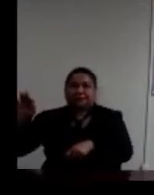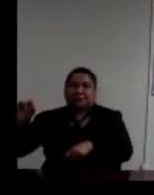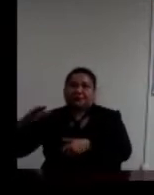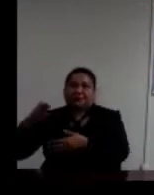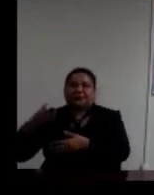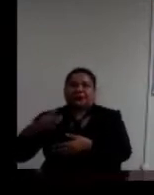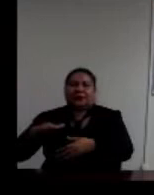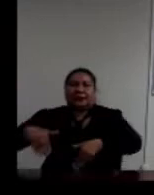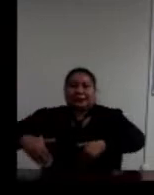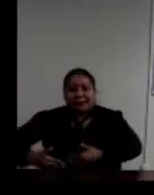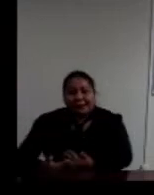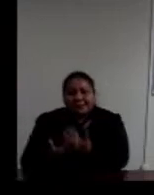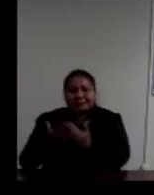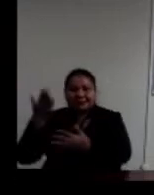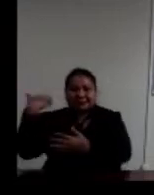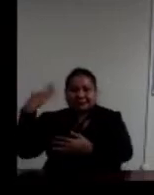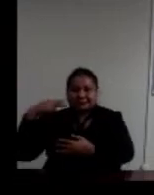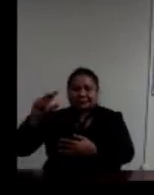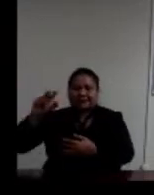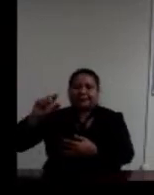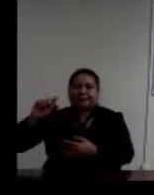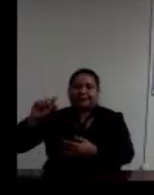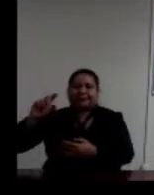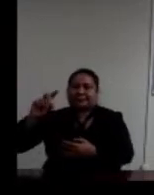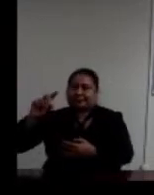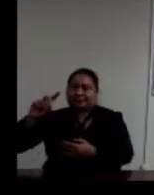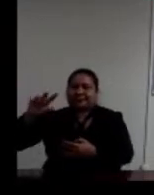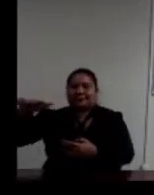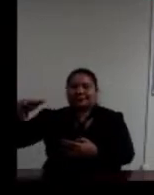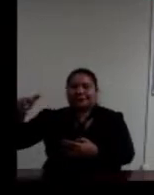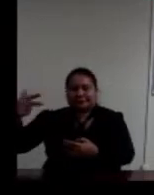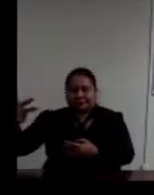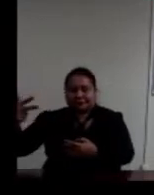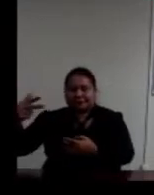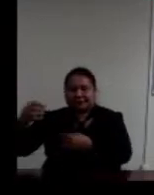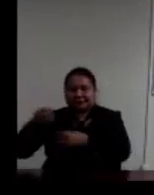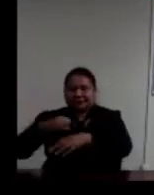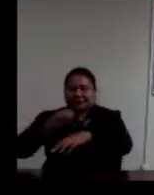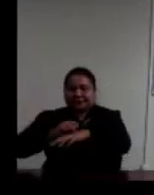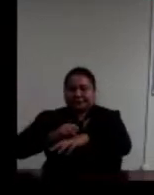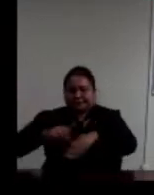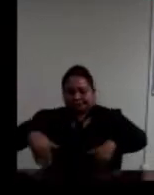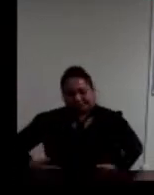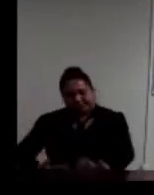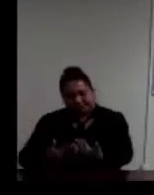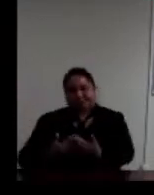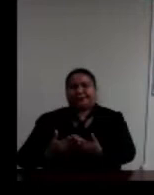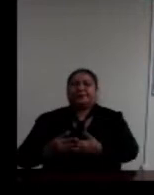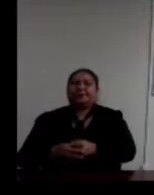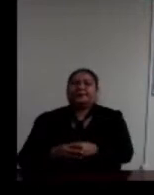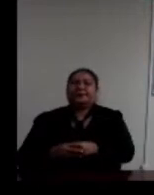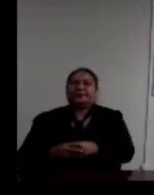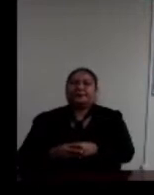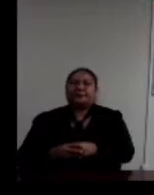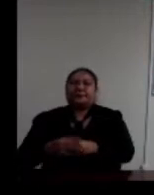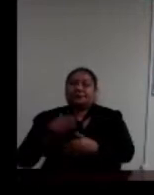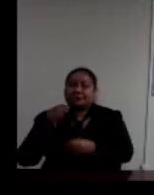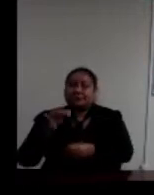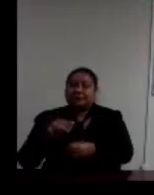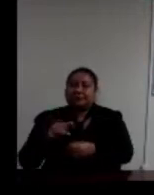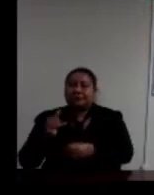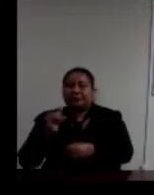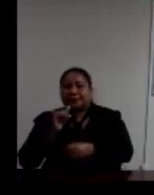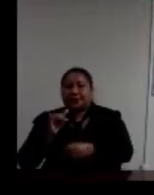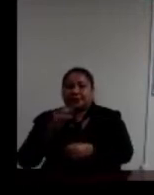nacer antes de las 38 o 40 semanas de gestación, madre consumidora de tabaco,